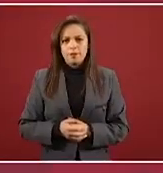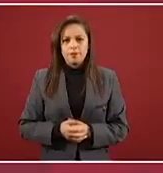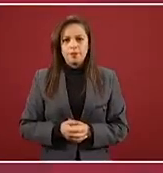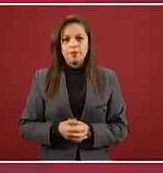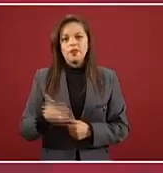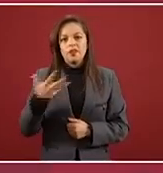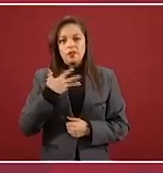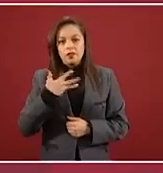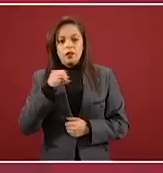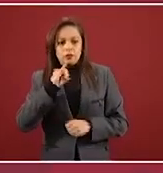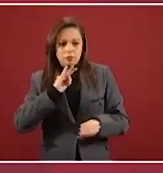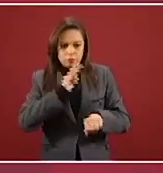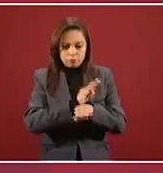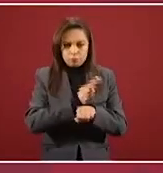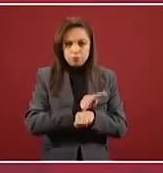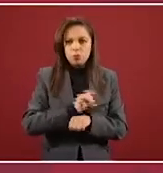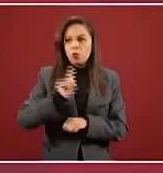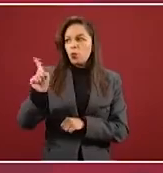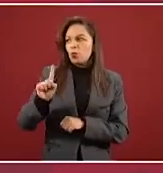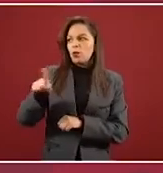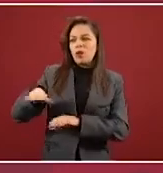en contra,